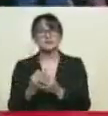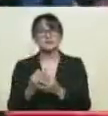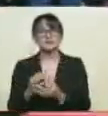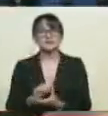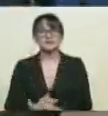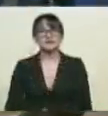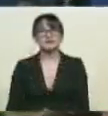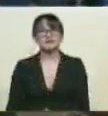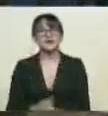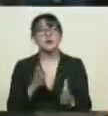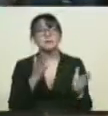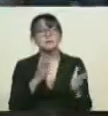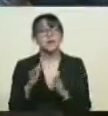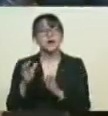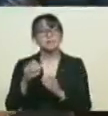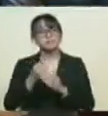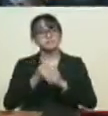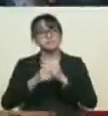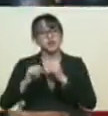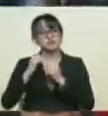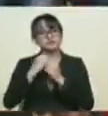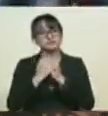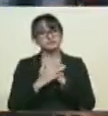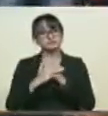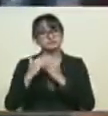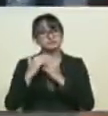El plan parto humanizado.